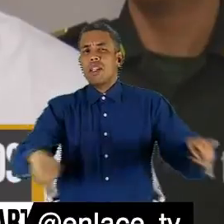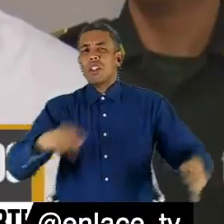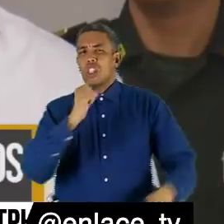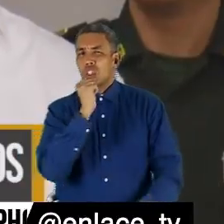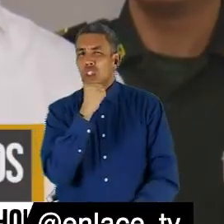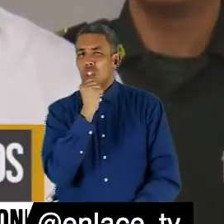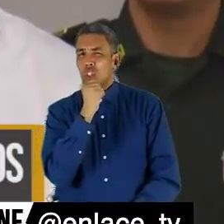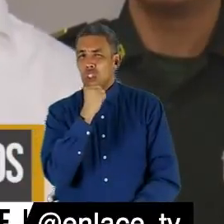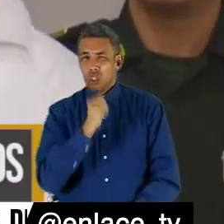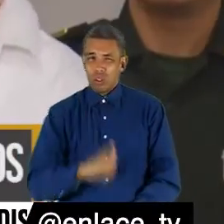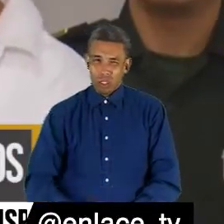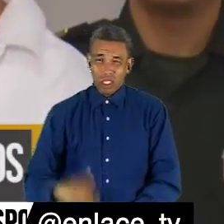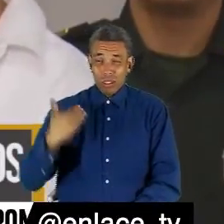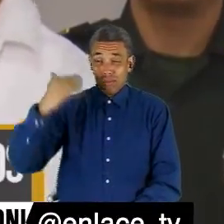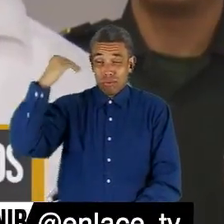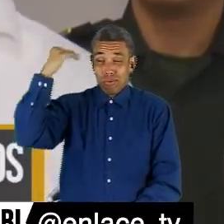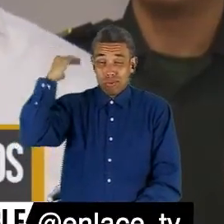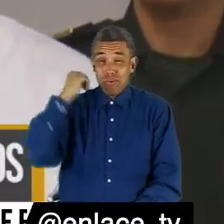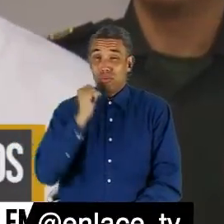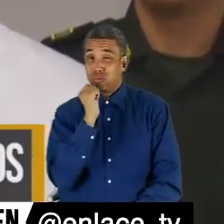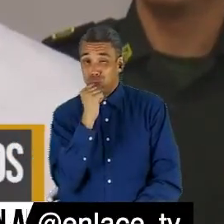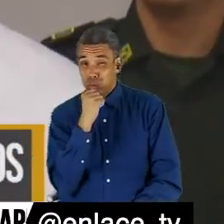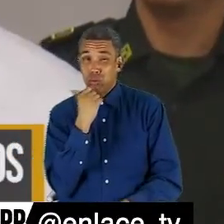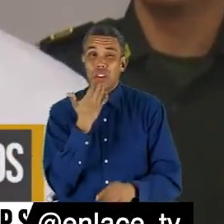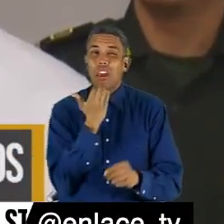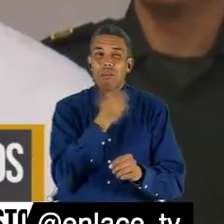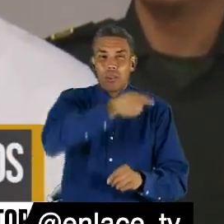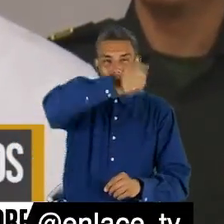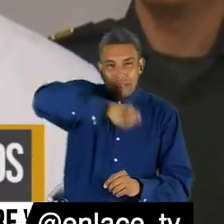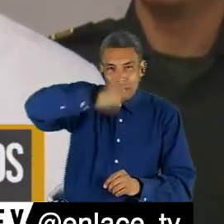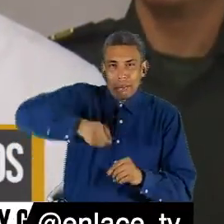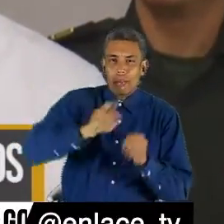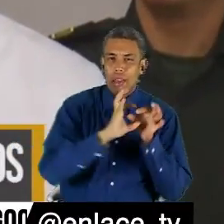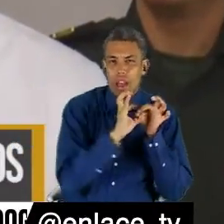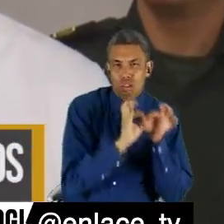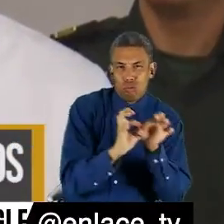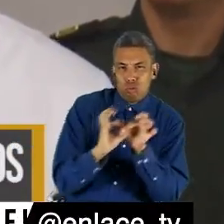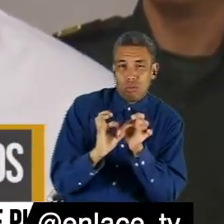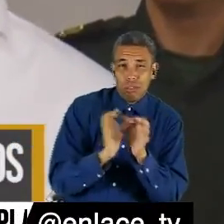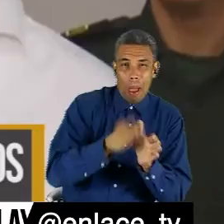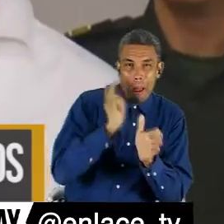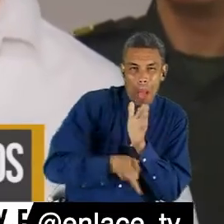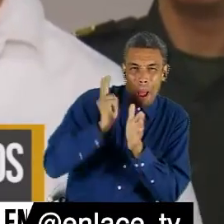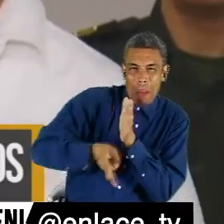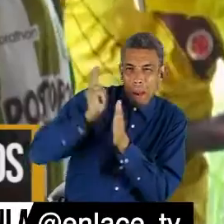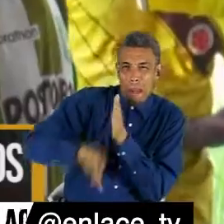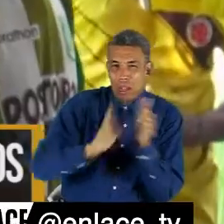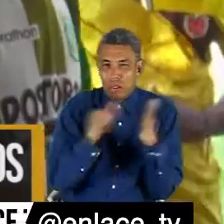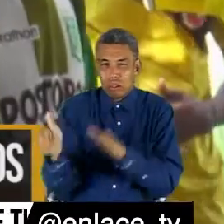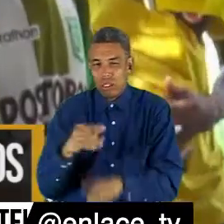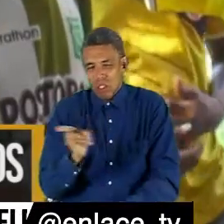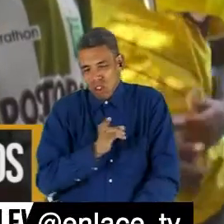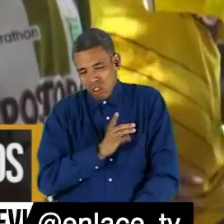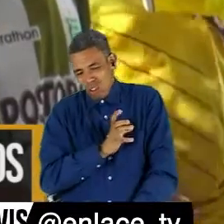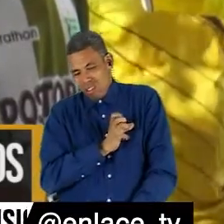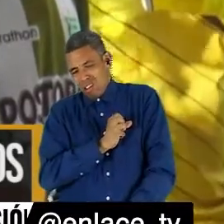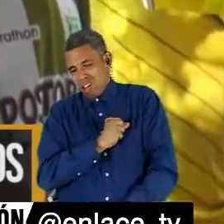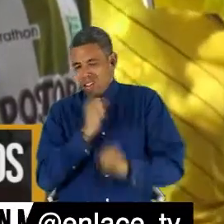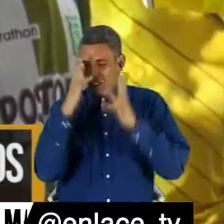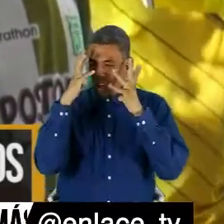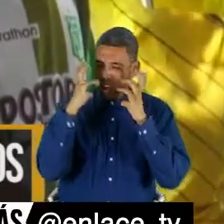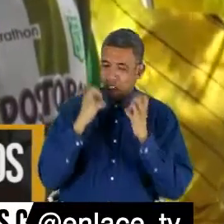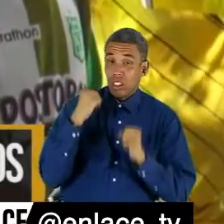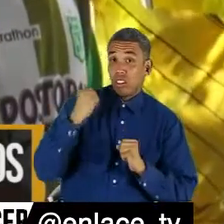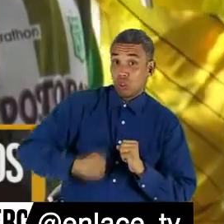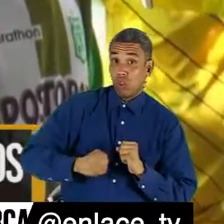de cosas a veces uno cree que no es suficiente, pero lo que quiero resaltar acá es que se debe reconocer los esfuerzos del Gobierno Nacional